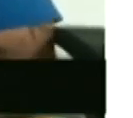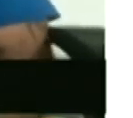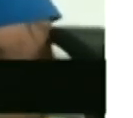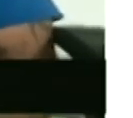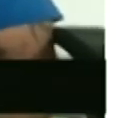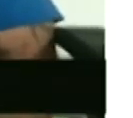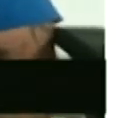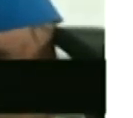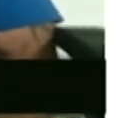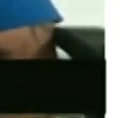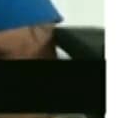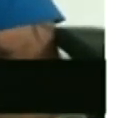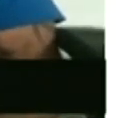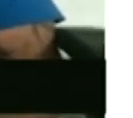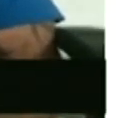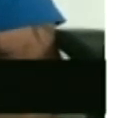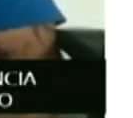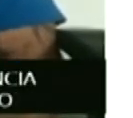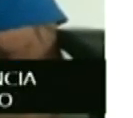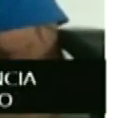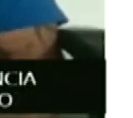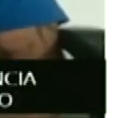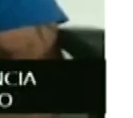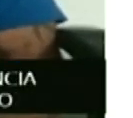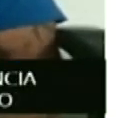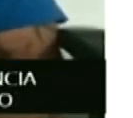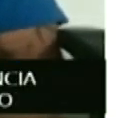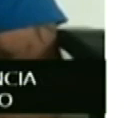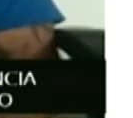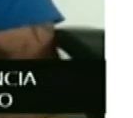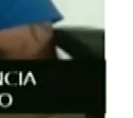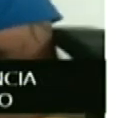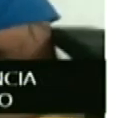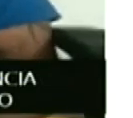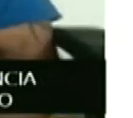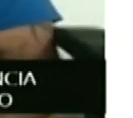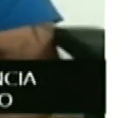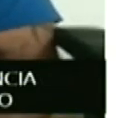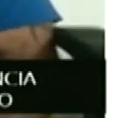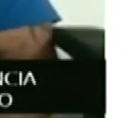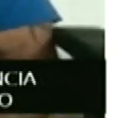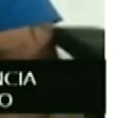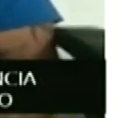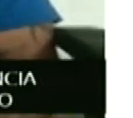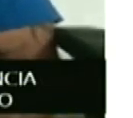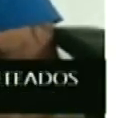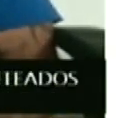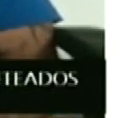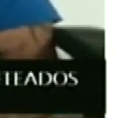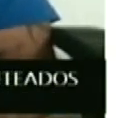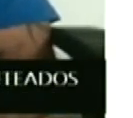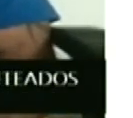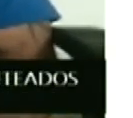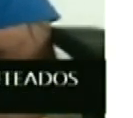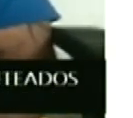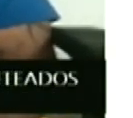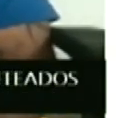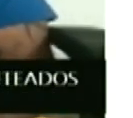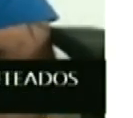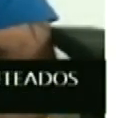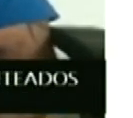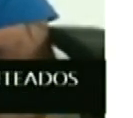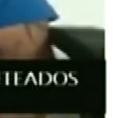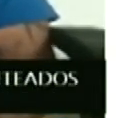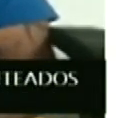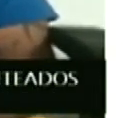para obtener la distracción de todos los cuerpos policiales del Estado y así mostrar su ineficiencia, y nosotros poder llegar con éxito a nuestros objetivos que